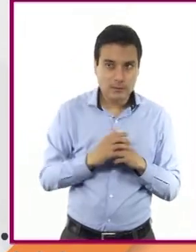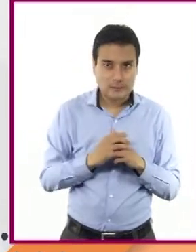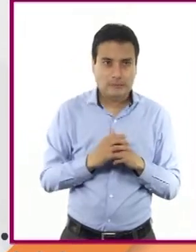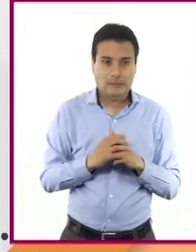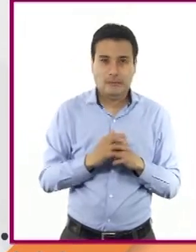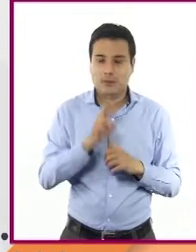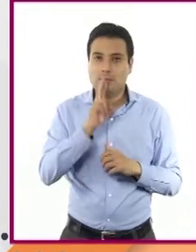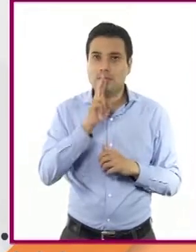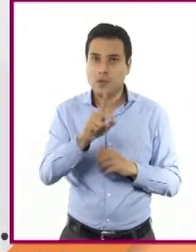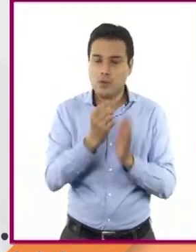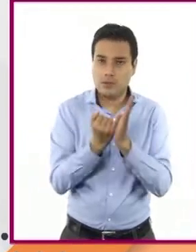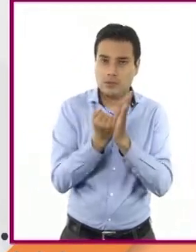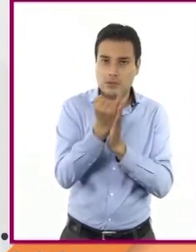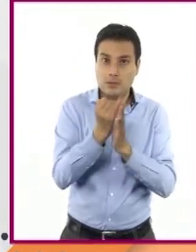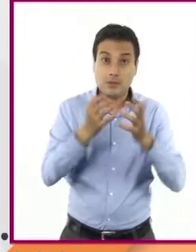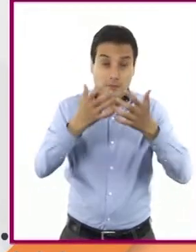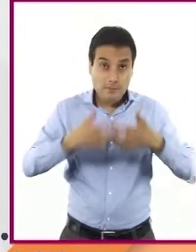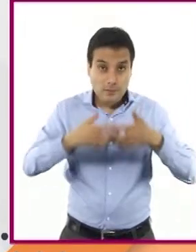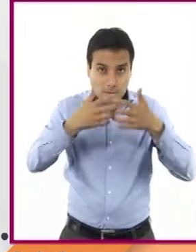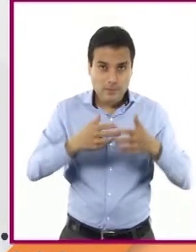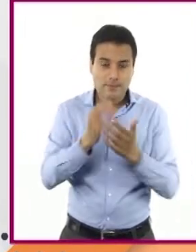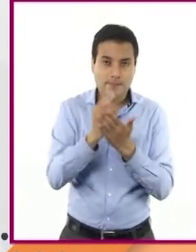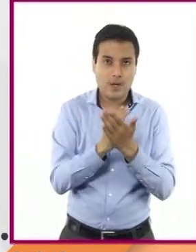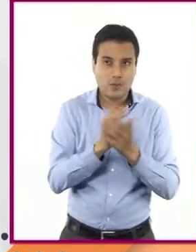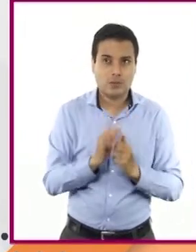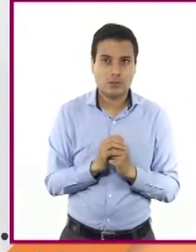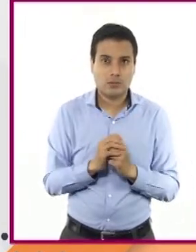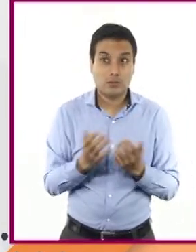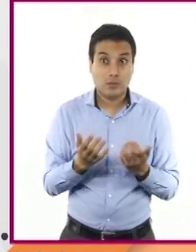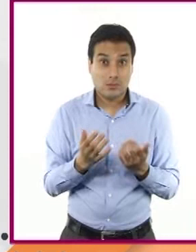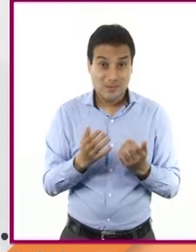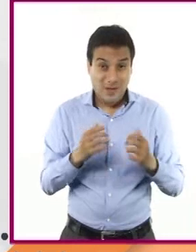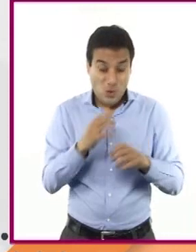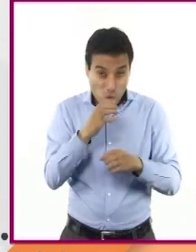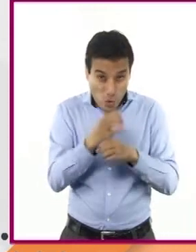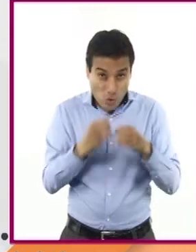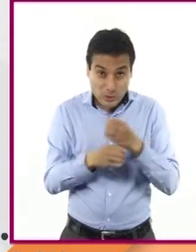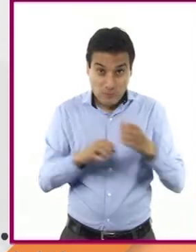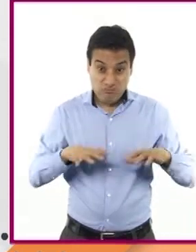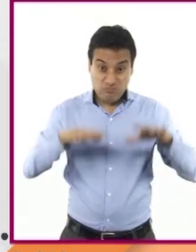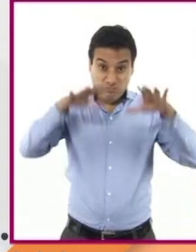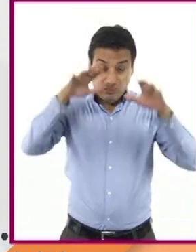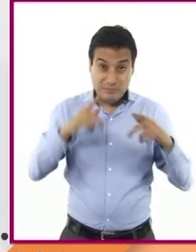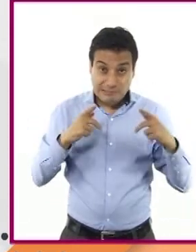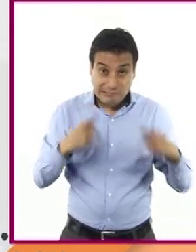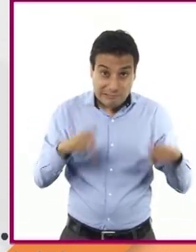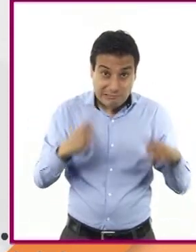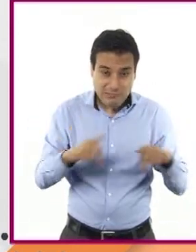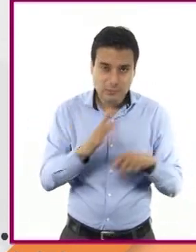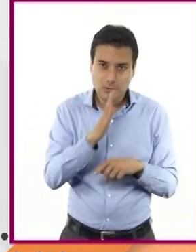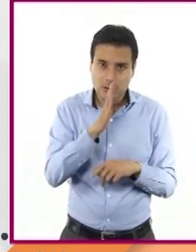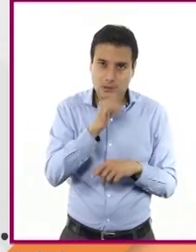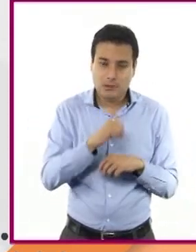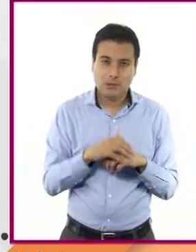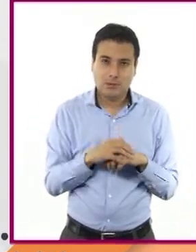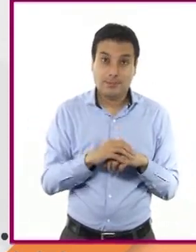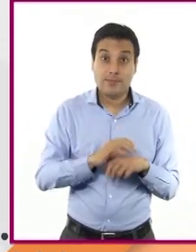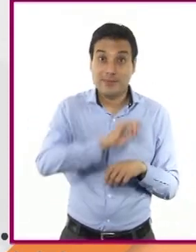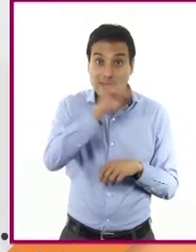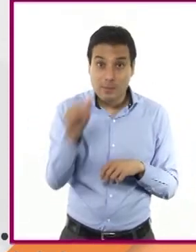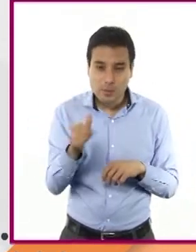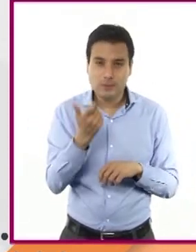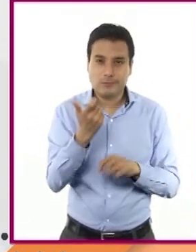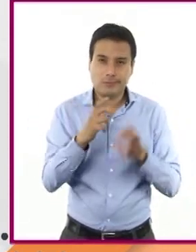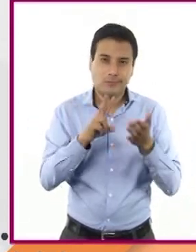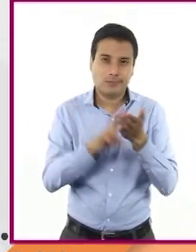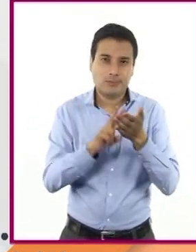producción, pero no fue suficiente porque continuaban sin poder vender lo que ya habían producido. Entonces, comenzaron a bajar los